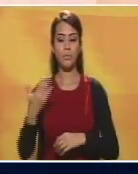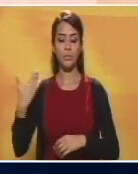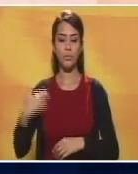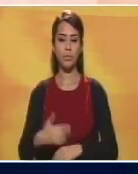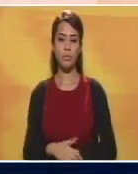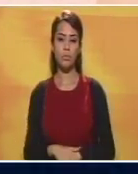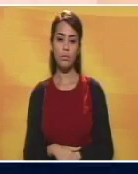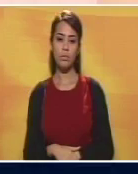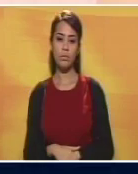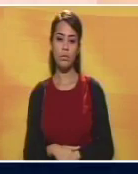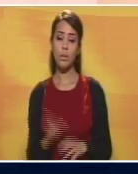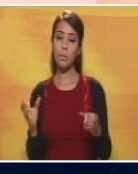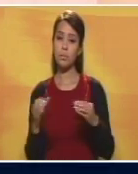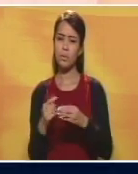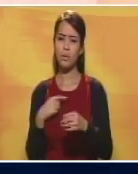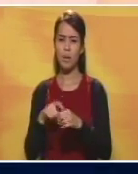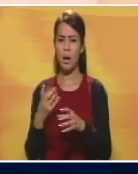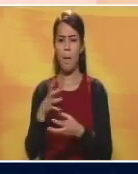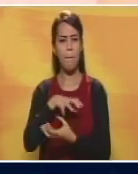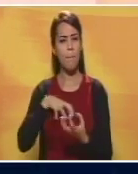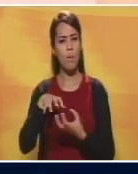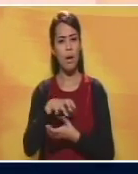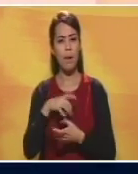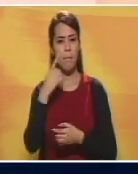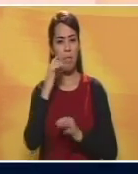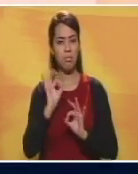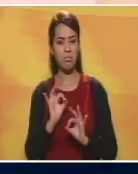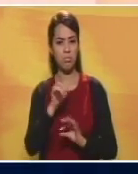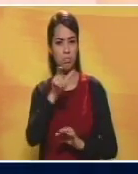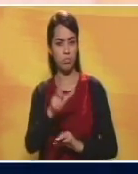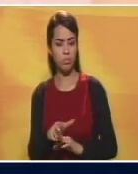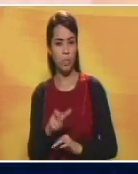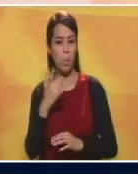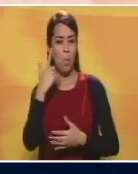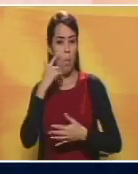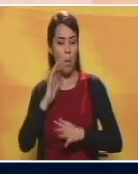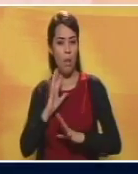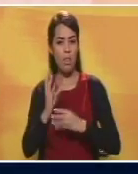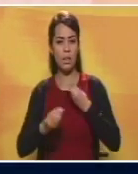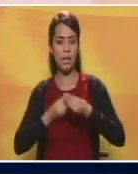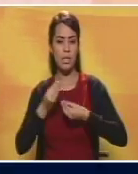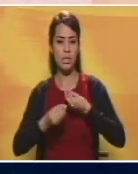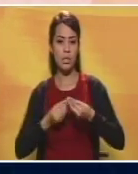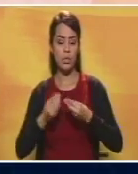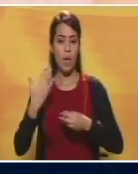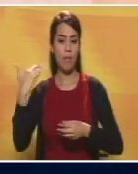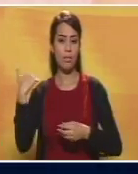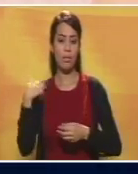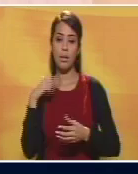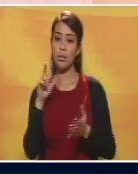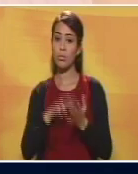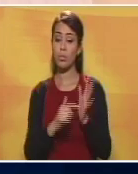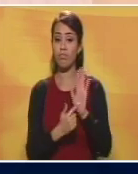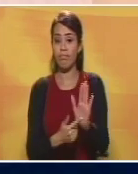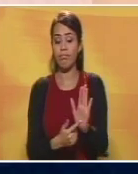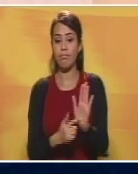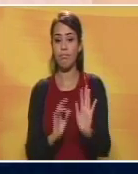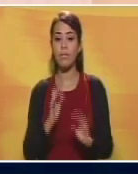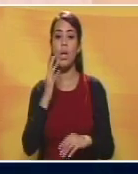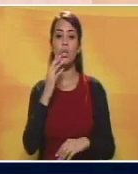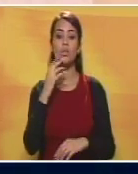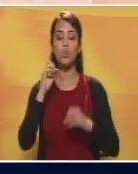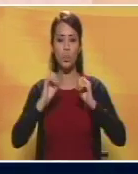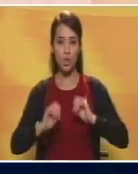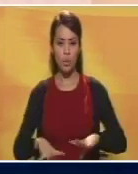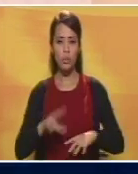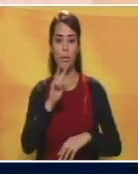envuelta por el escándalo de un máster que presuntamente hizo en el 2012 y que no pudo probar. Su renuncia, prevista